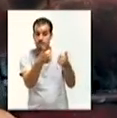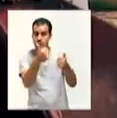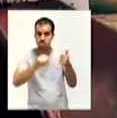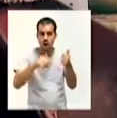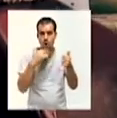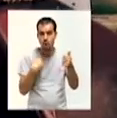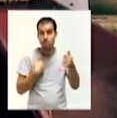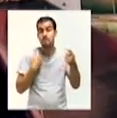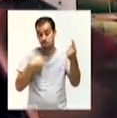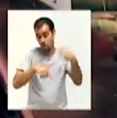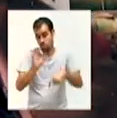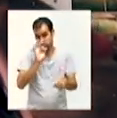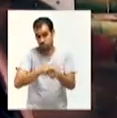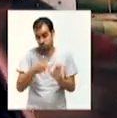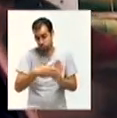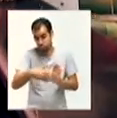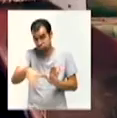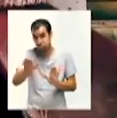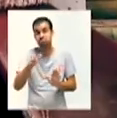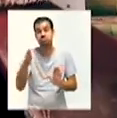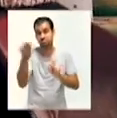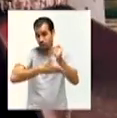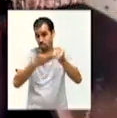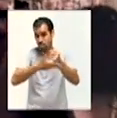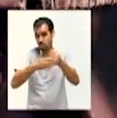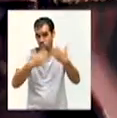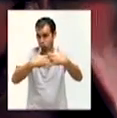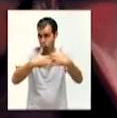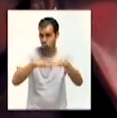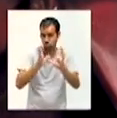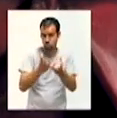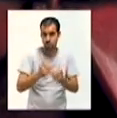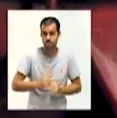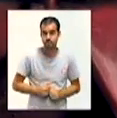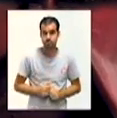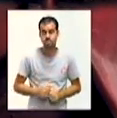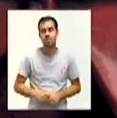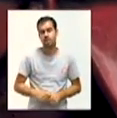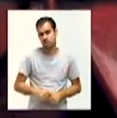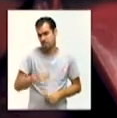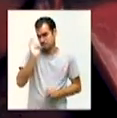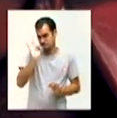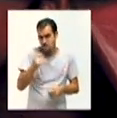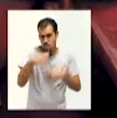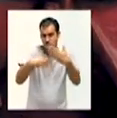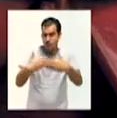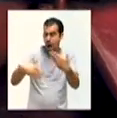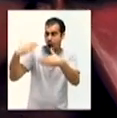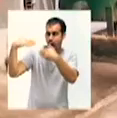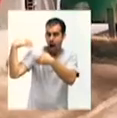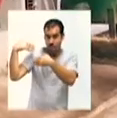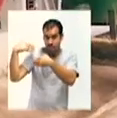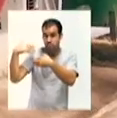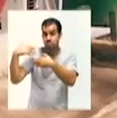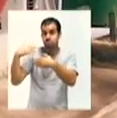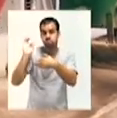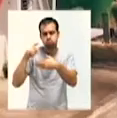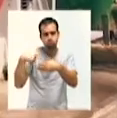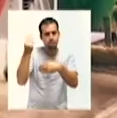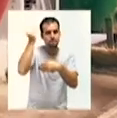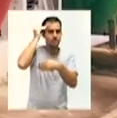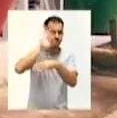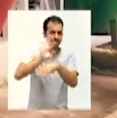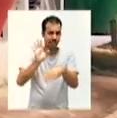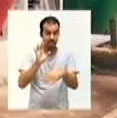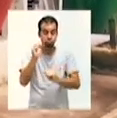para empezar la zafra que nos avecina ahora. A raíz de problemas anteriores, en zafras anteriores, en la bomba de inyección, que es muy importante para